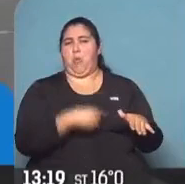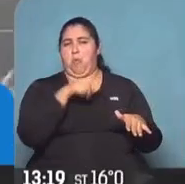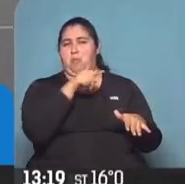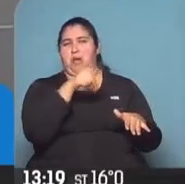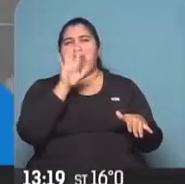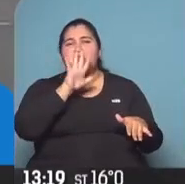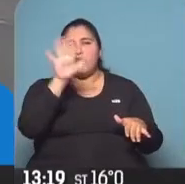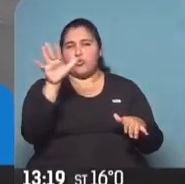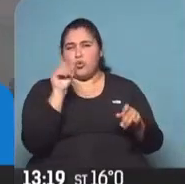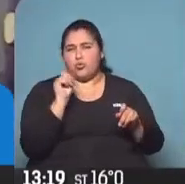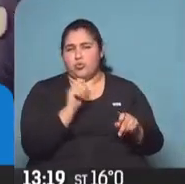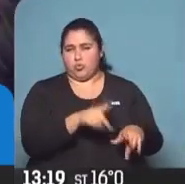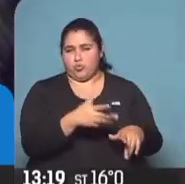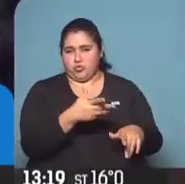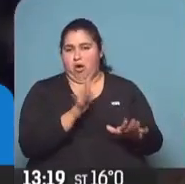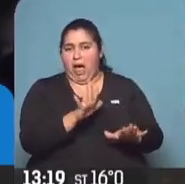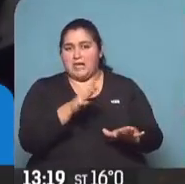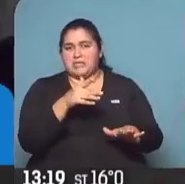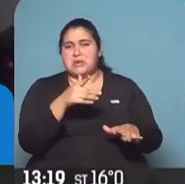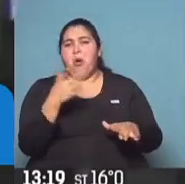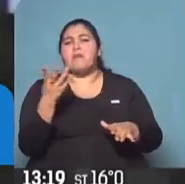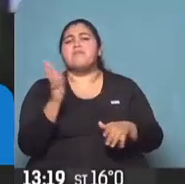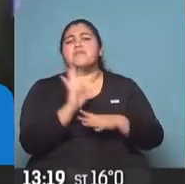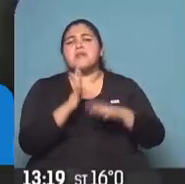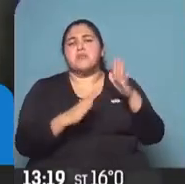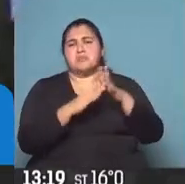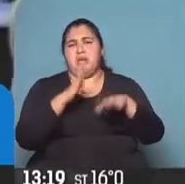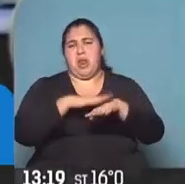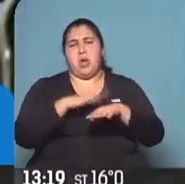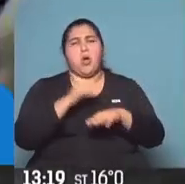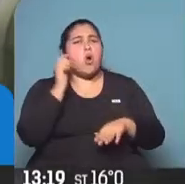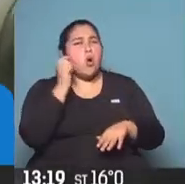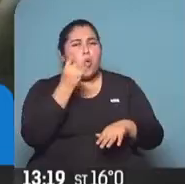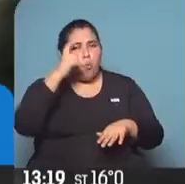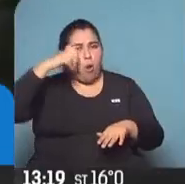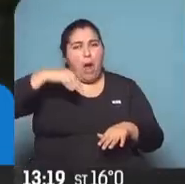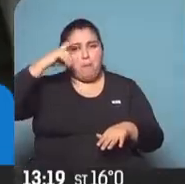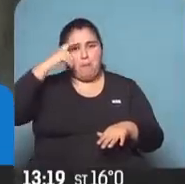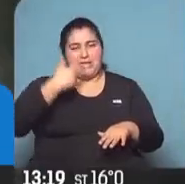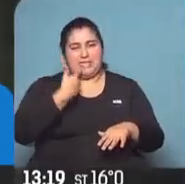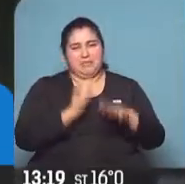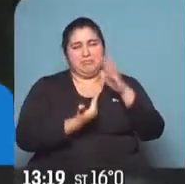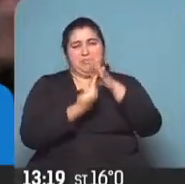destino de la nación general a partir del jueves